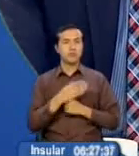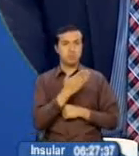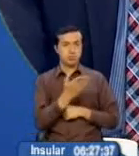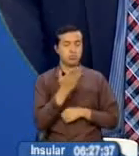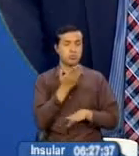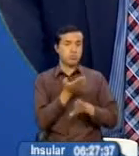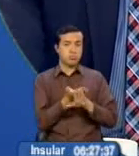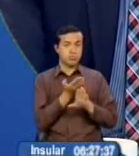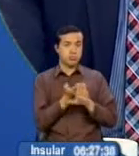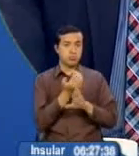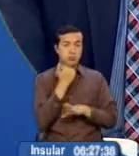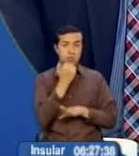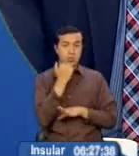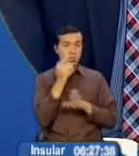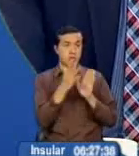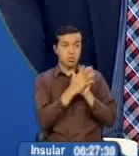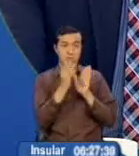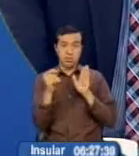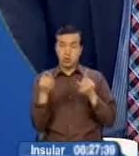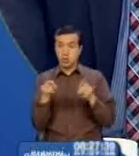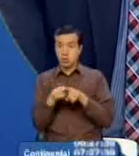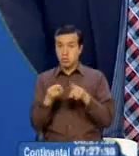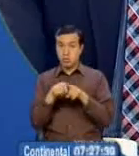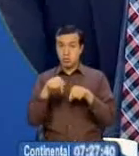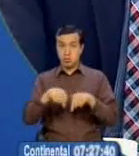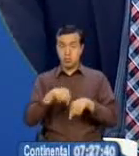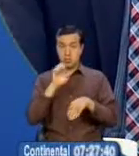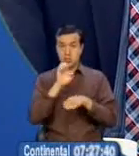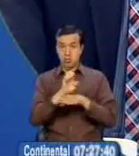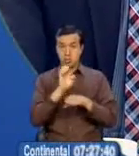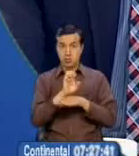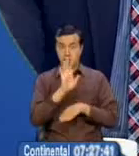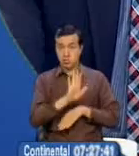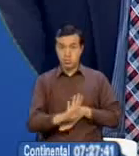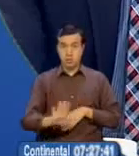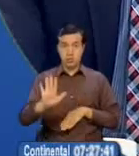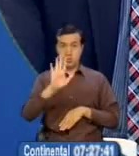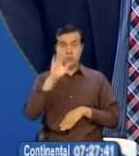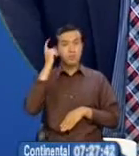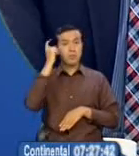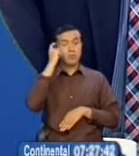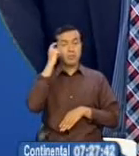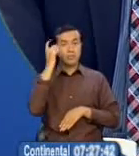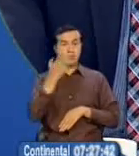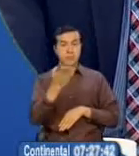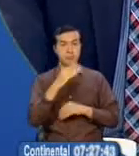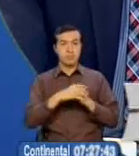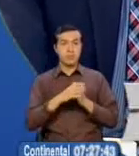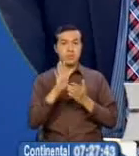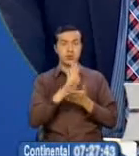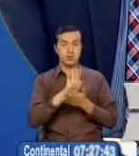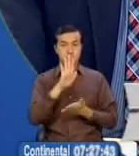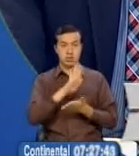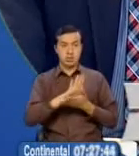plantean replicar ese debate acá a nivel nacional, considerando que en la escuela